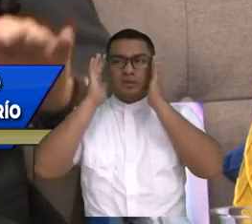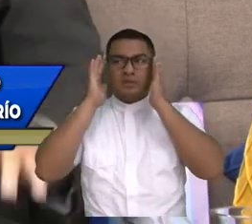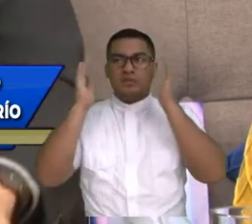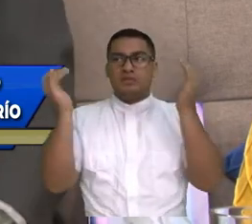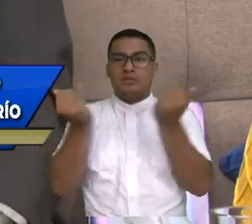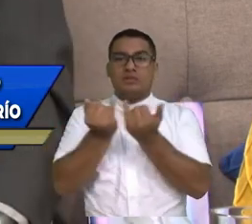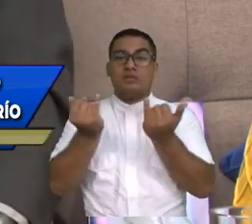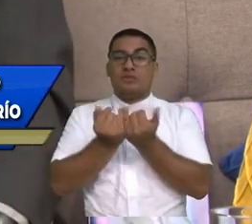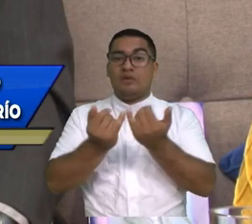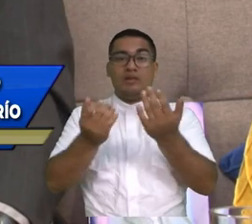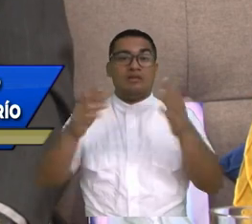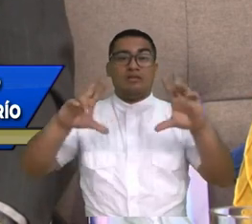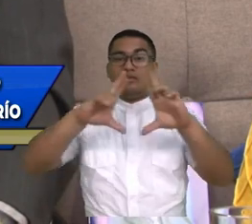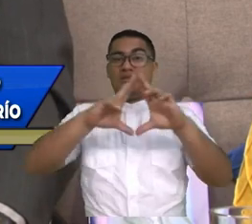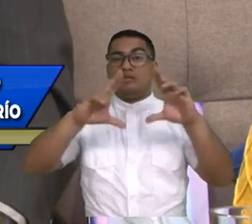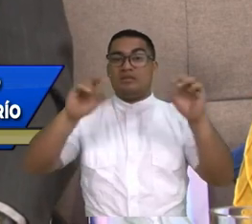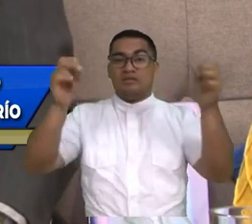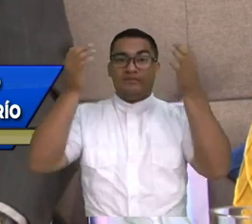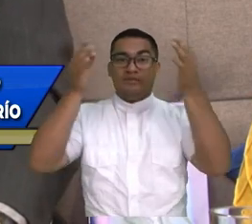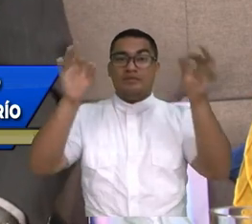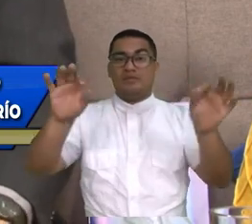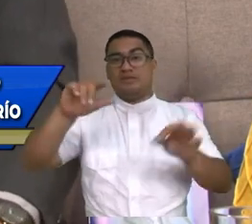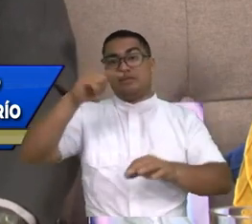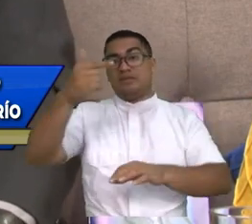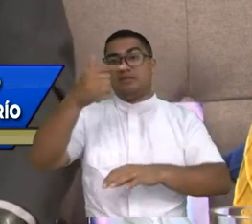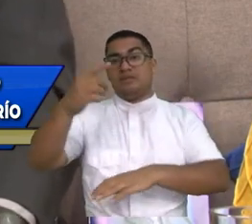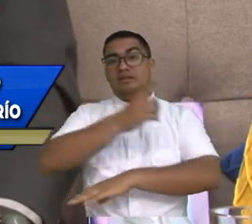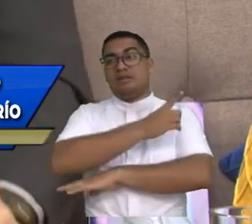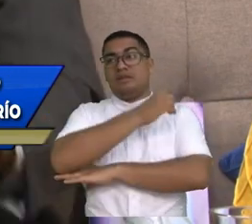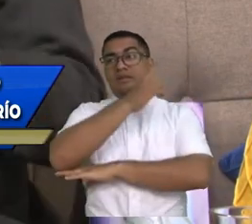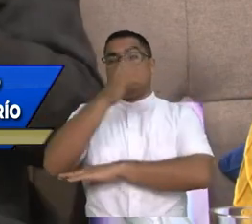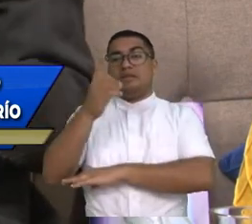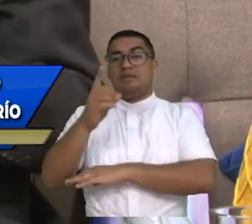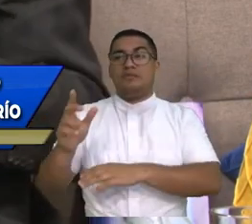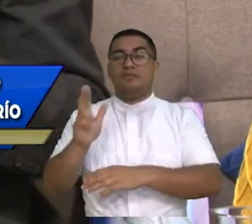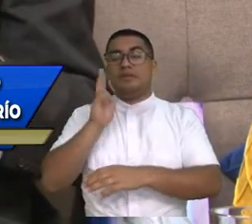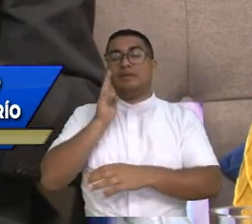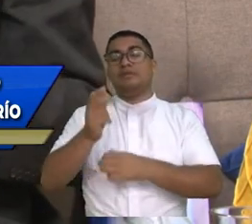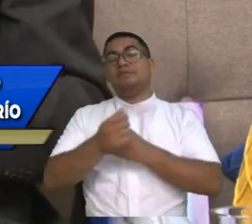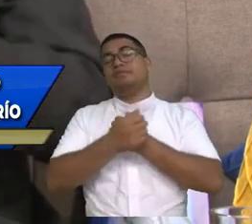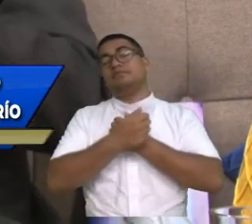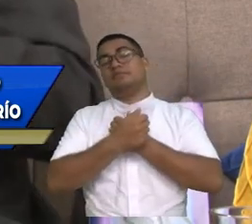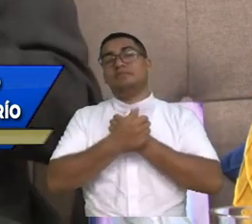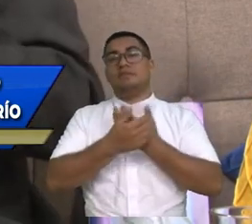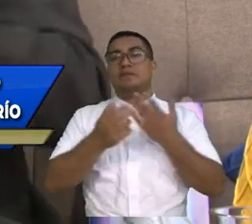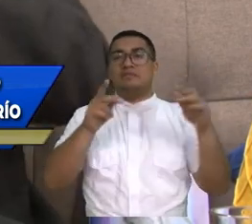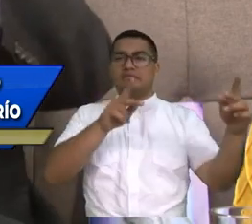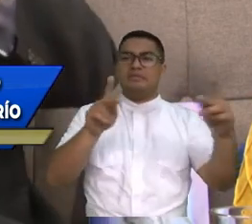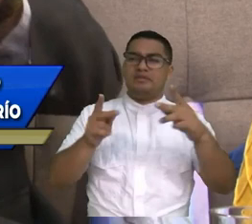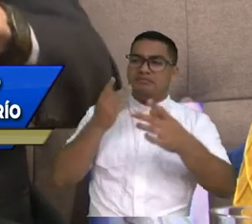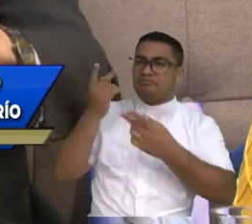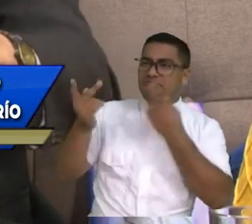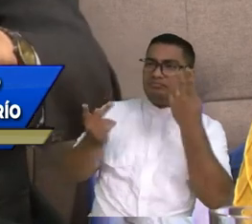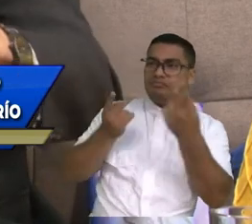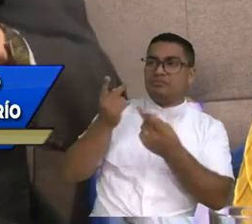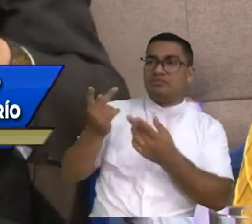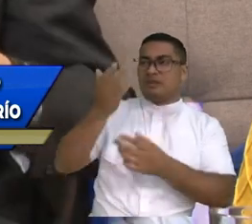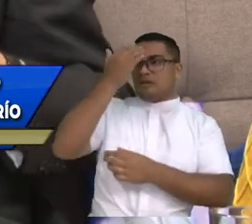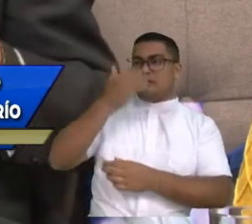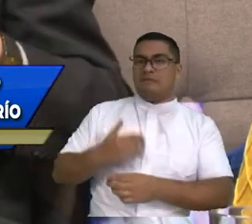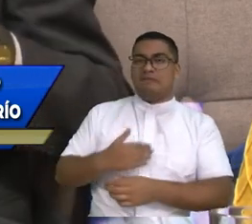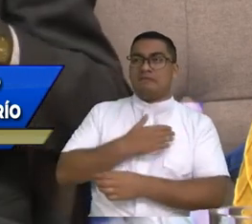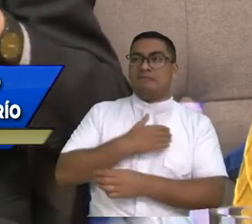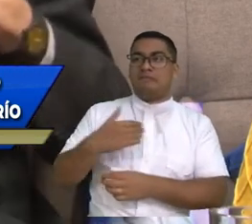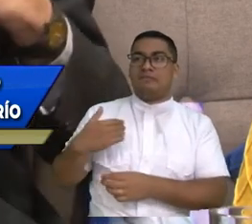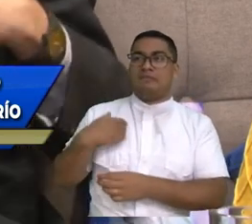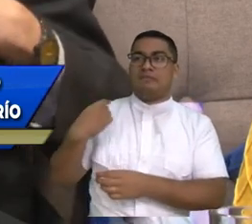antes vistas en Nicaragua. 7 días se le veló. Los 7 días de la vez, incluso se le hacían misas diario. Al cadáver